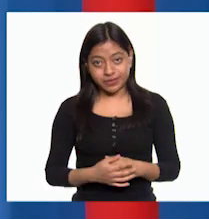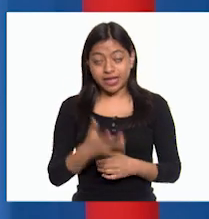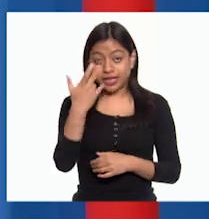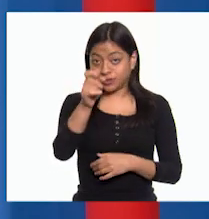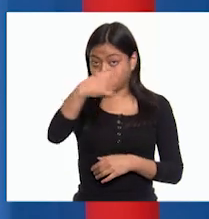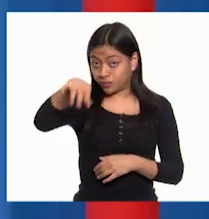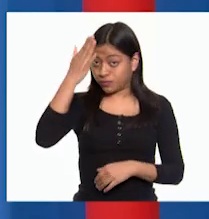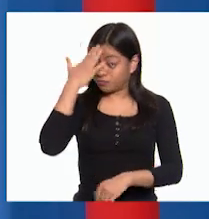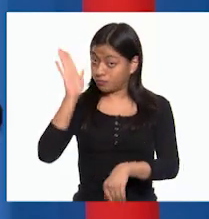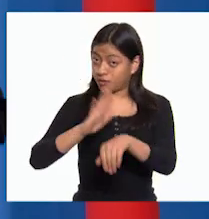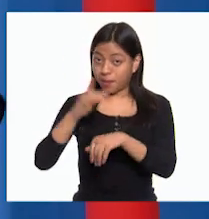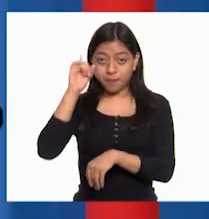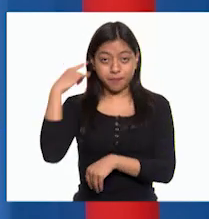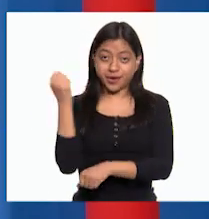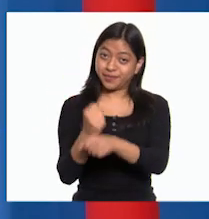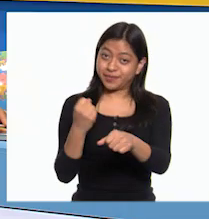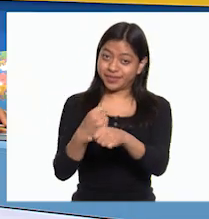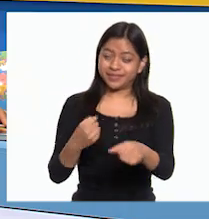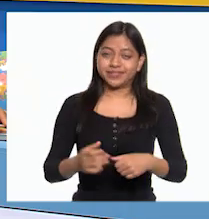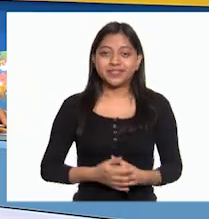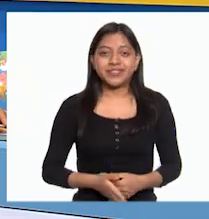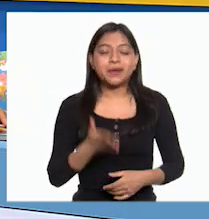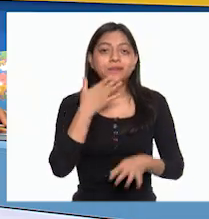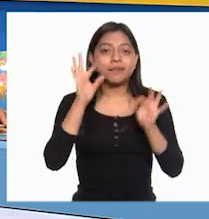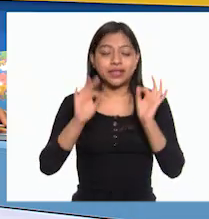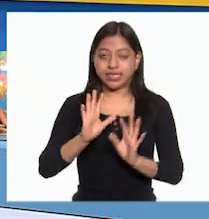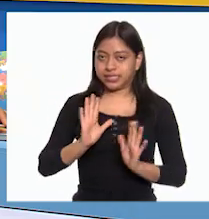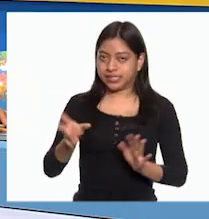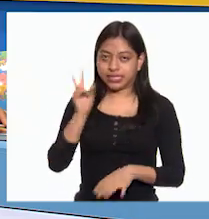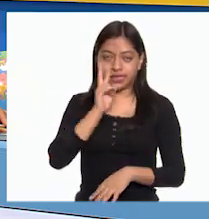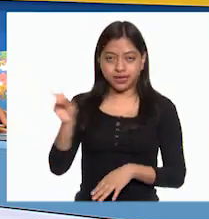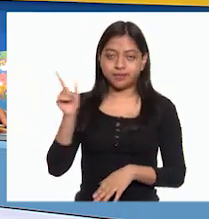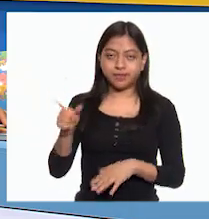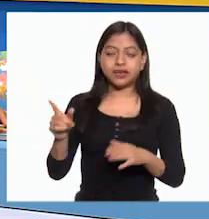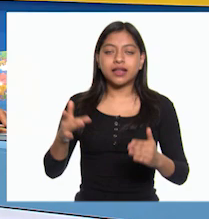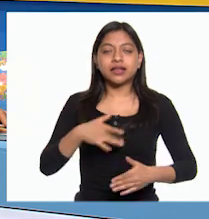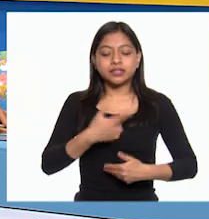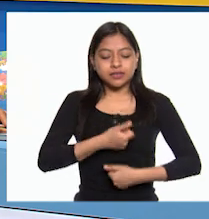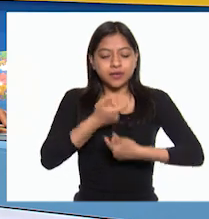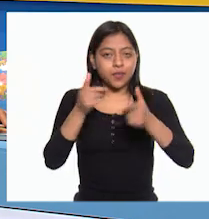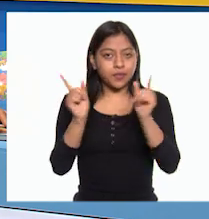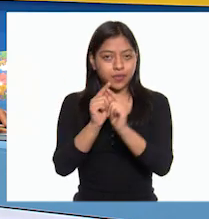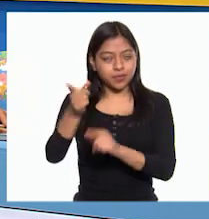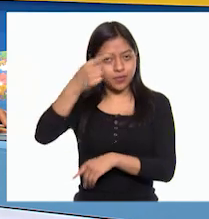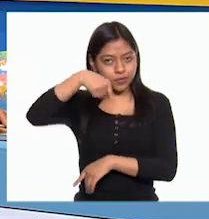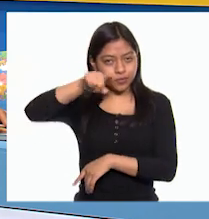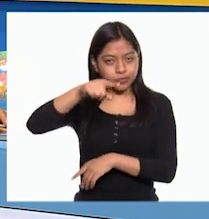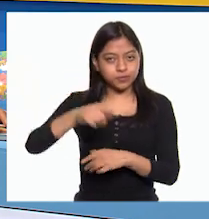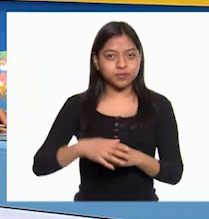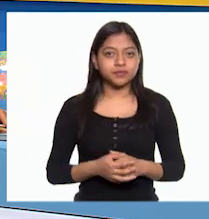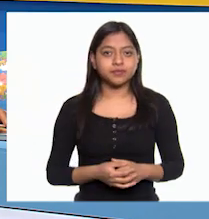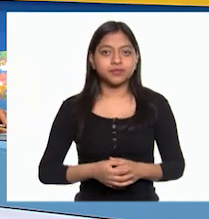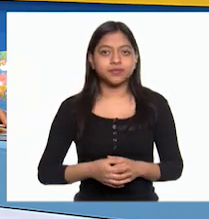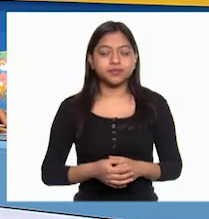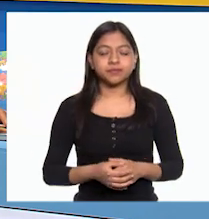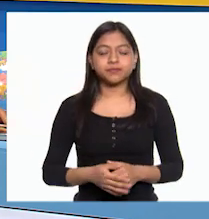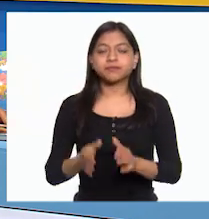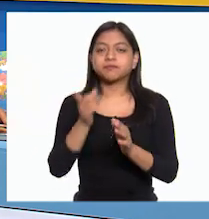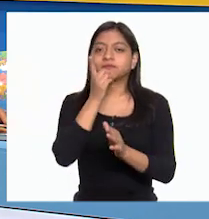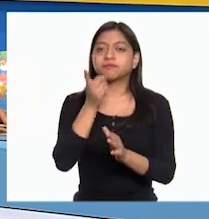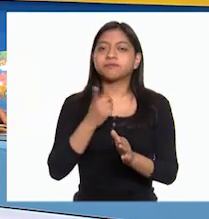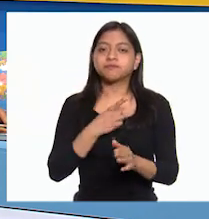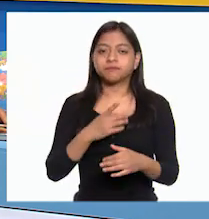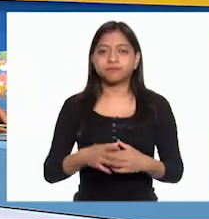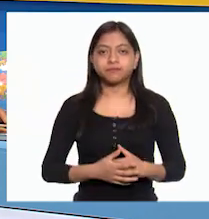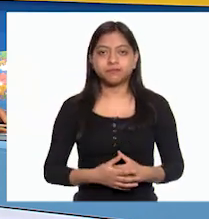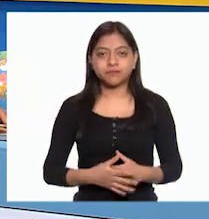vamos a tomar todos en cuenta. Luego de haber analizado el soneto de novo, ¿Podrías decirme, María, por favor, cuáles